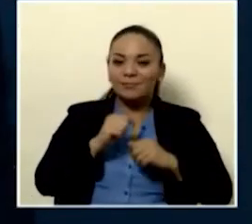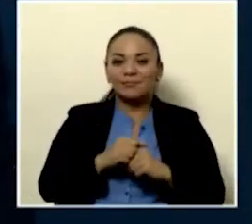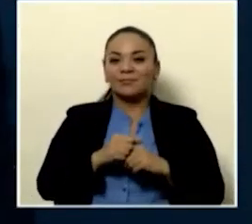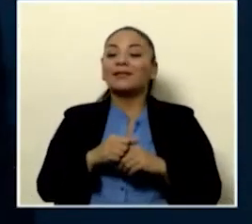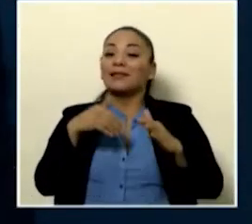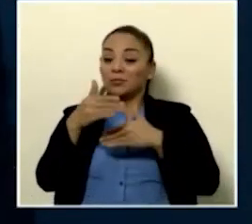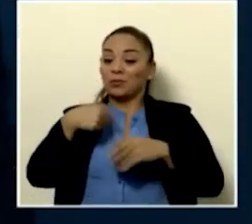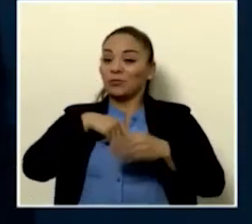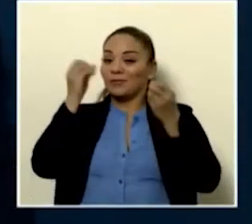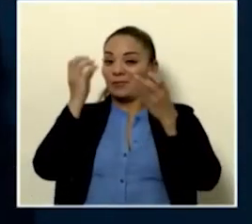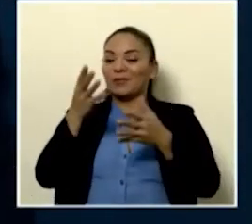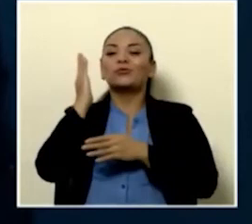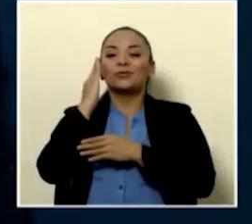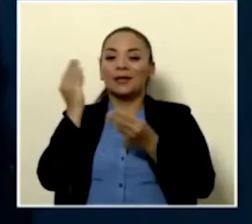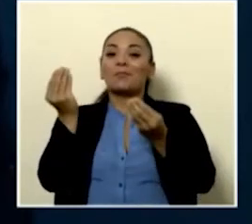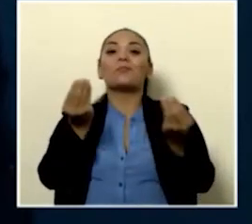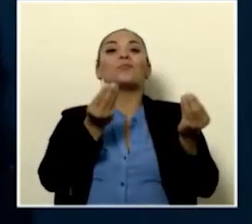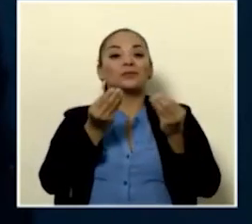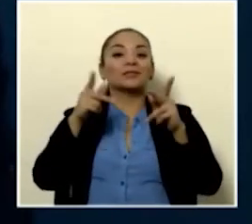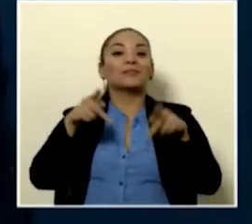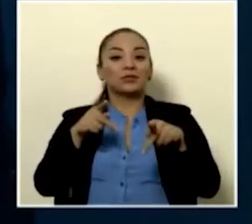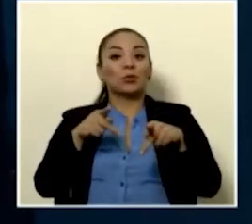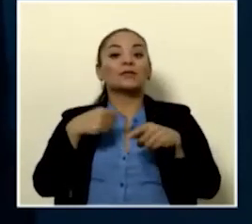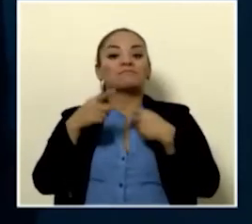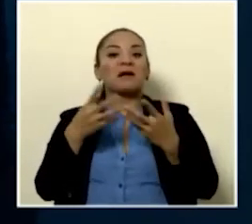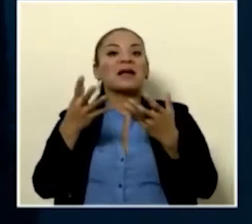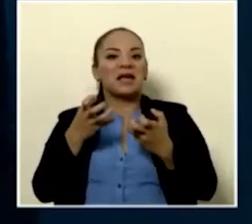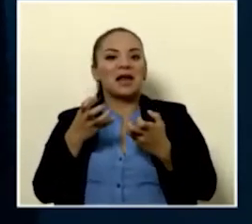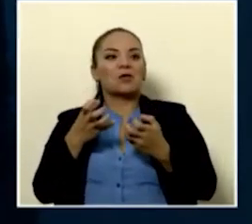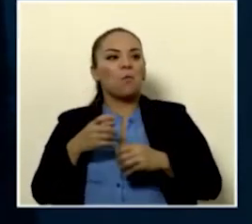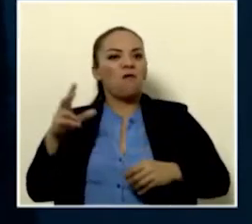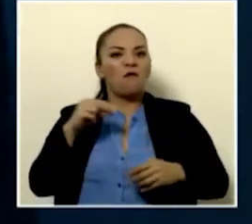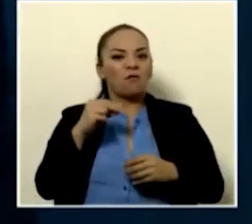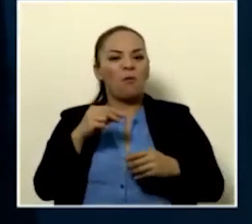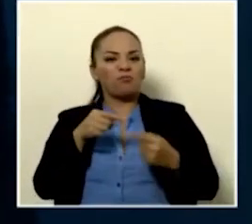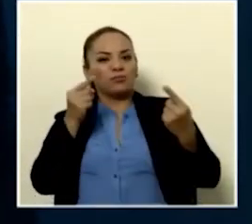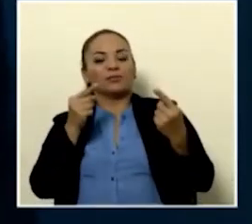muchos van a querer meter el palo en la rueda de la carreta, pero no nos vamos a dejar ni